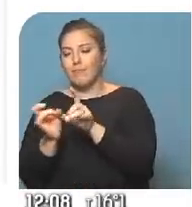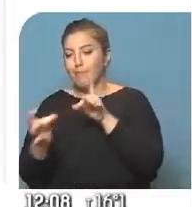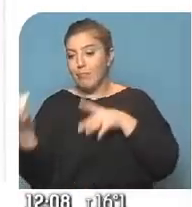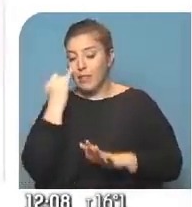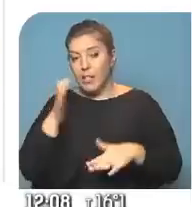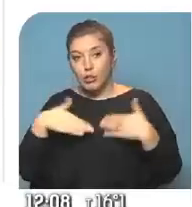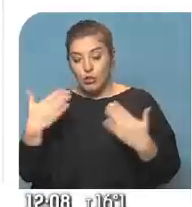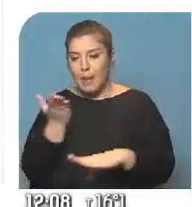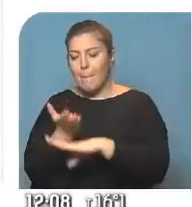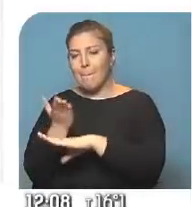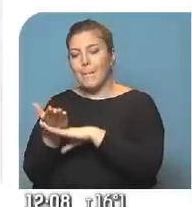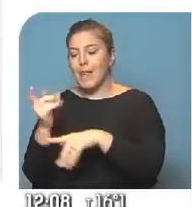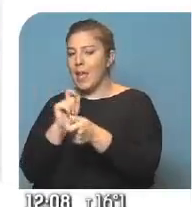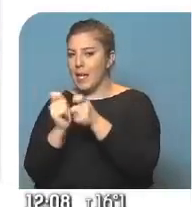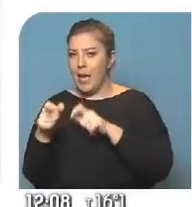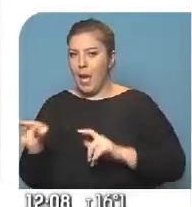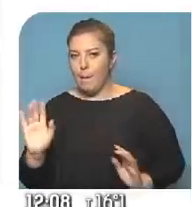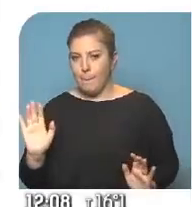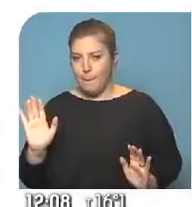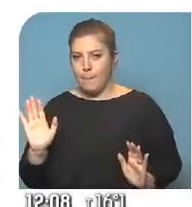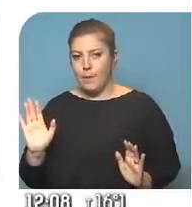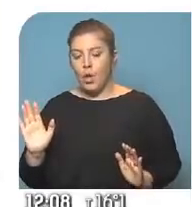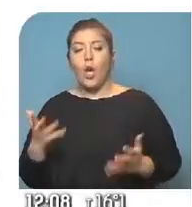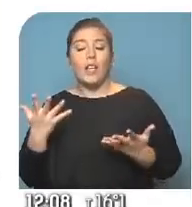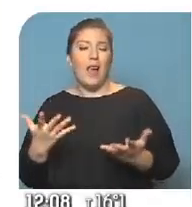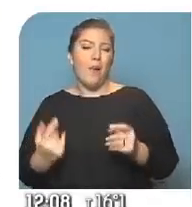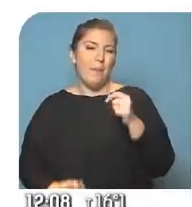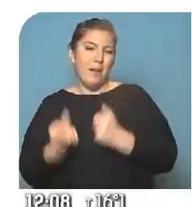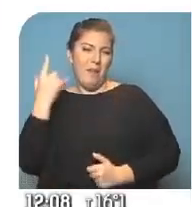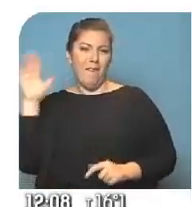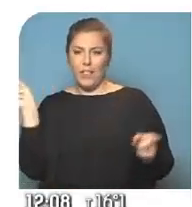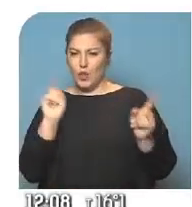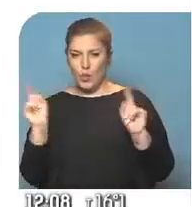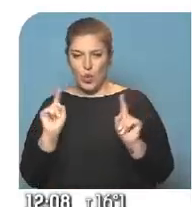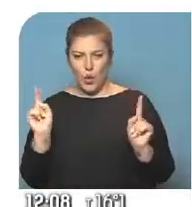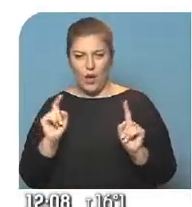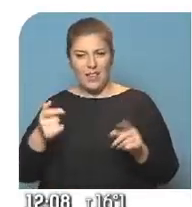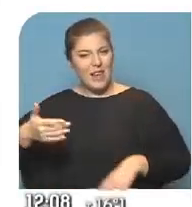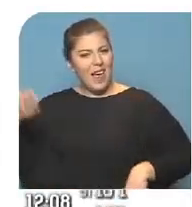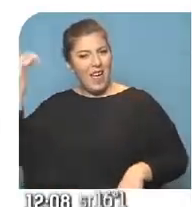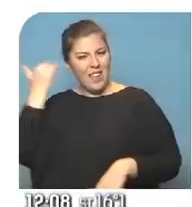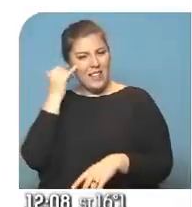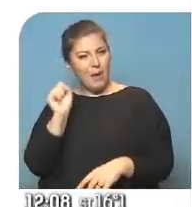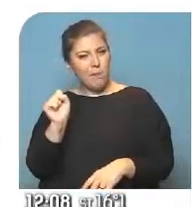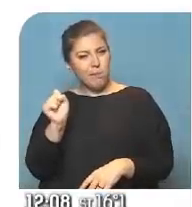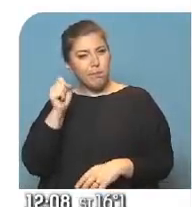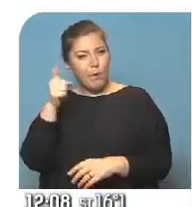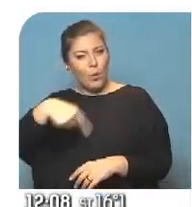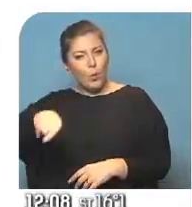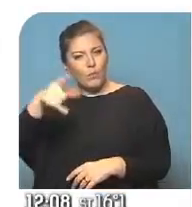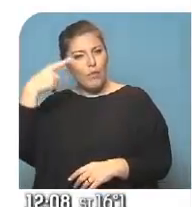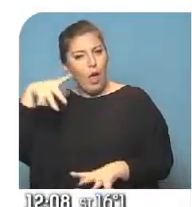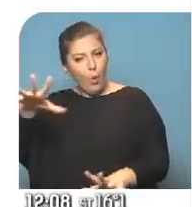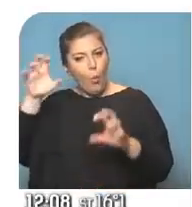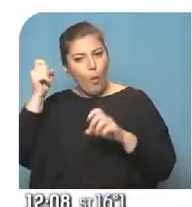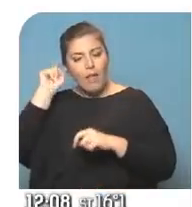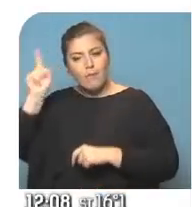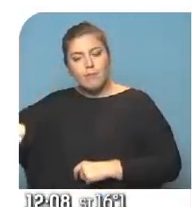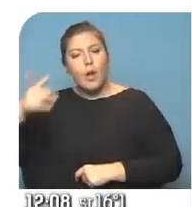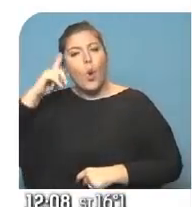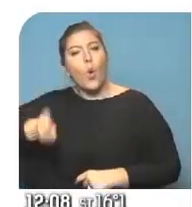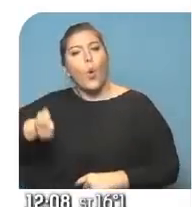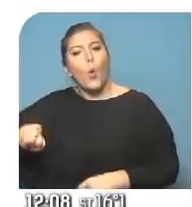sentido pide su recusación. Claro está que no es la primera vez que ocurre, en alguna oportunidad ustedes recordarán que se lo había señalado al